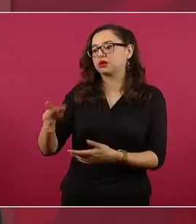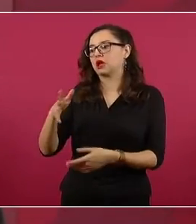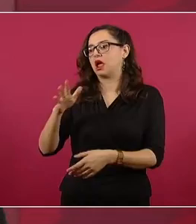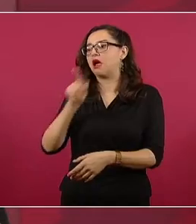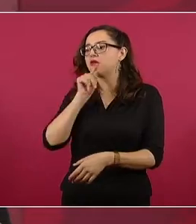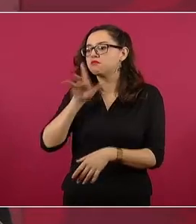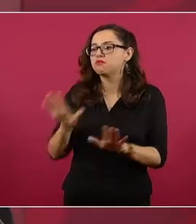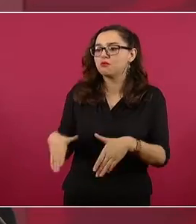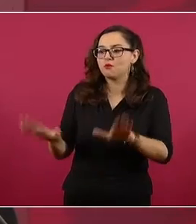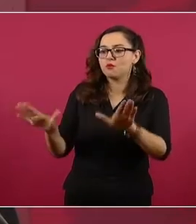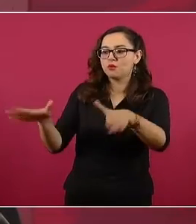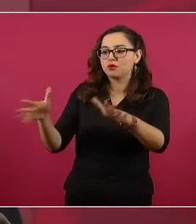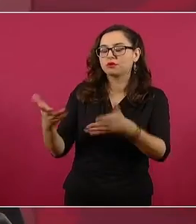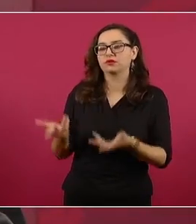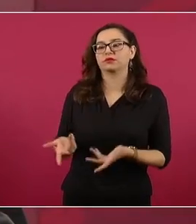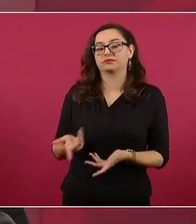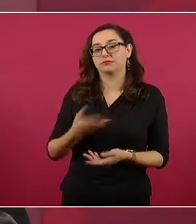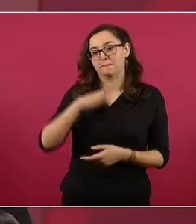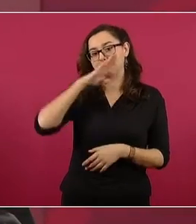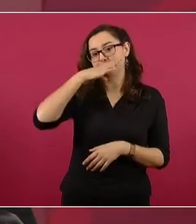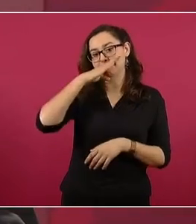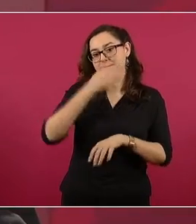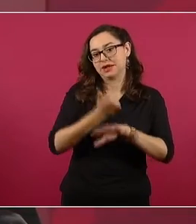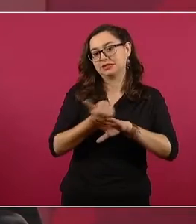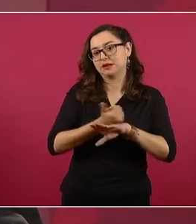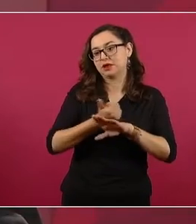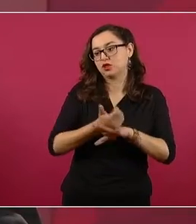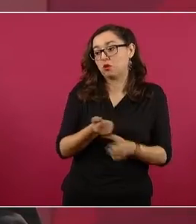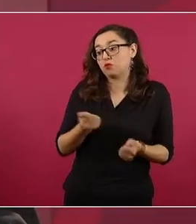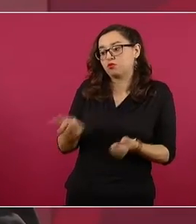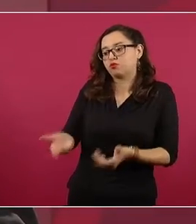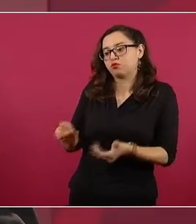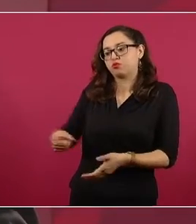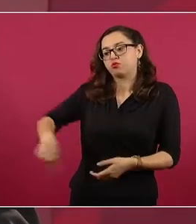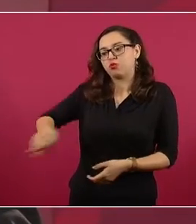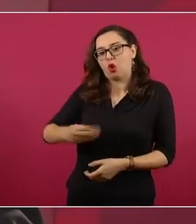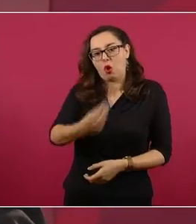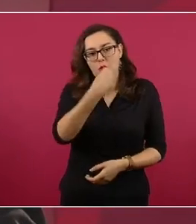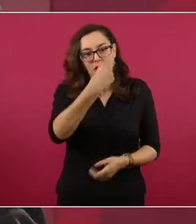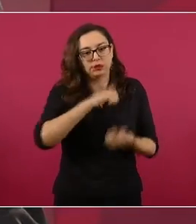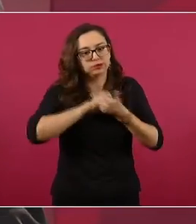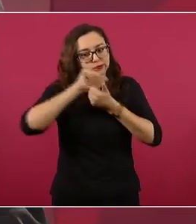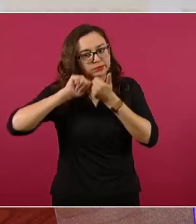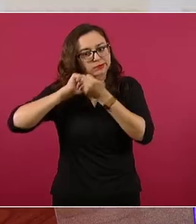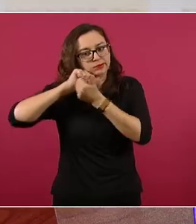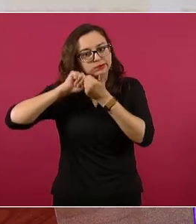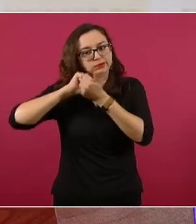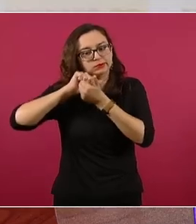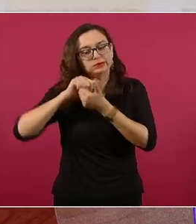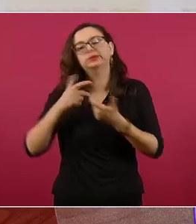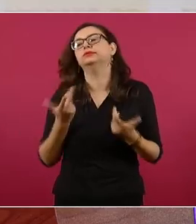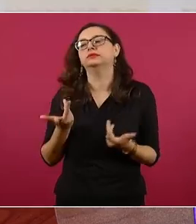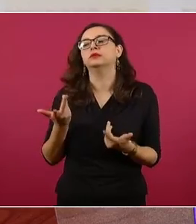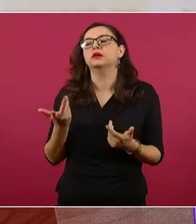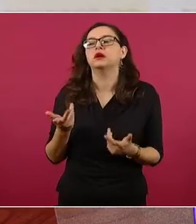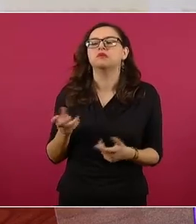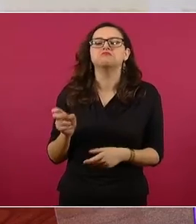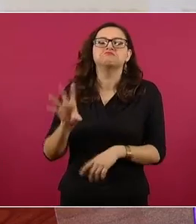forrajes, básicamente. Nosotros no quisimos participar de manera